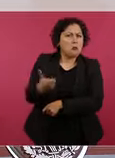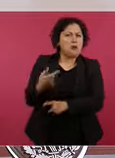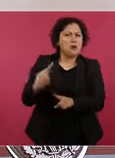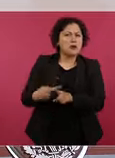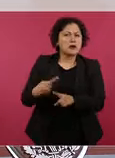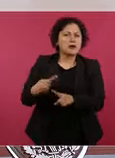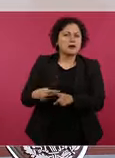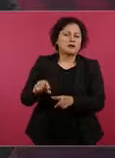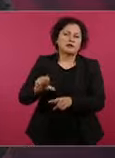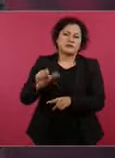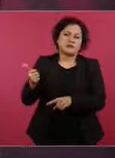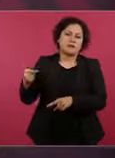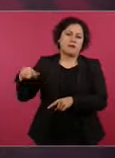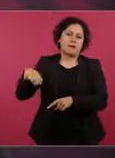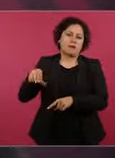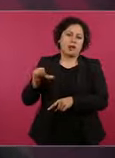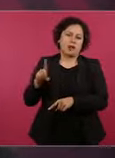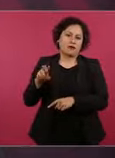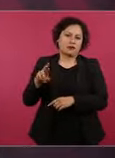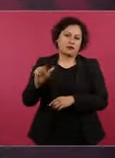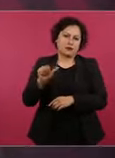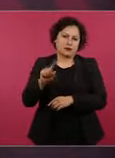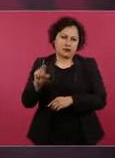nosotros, y